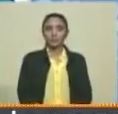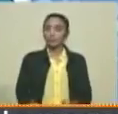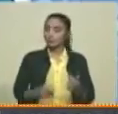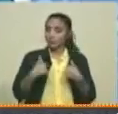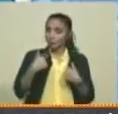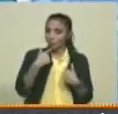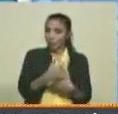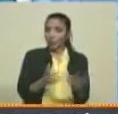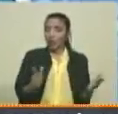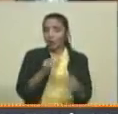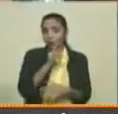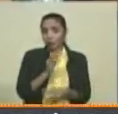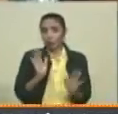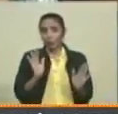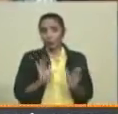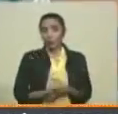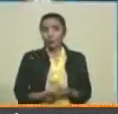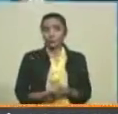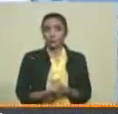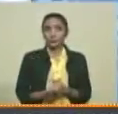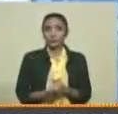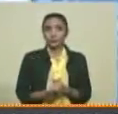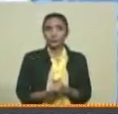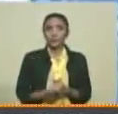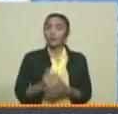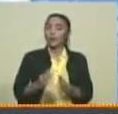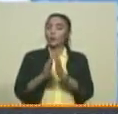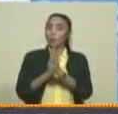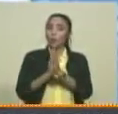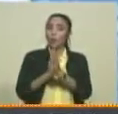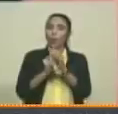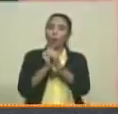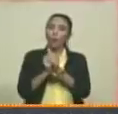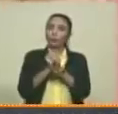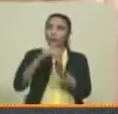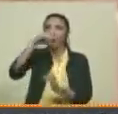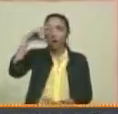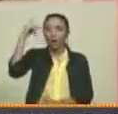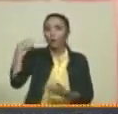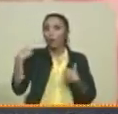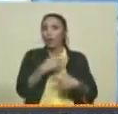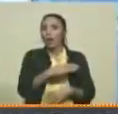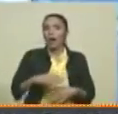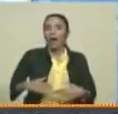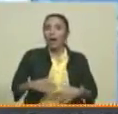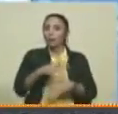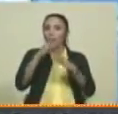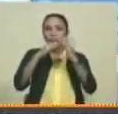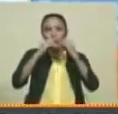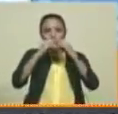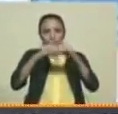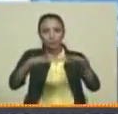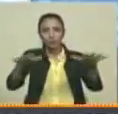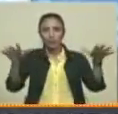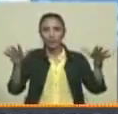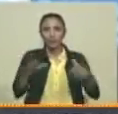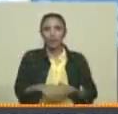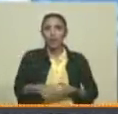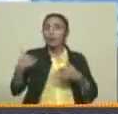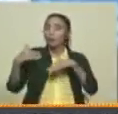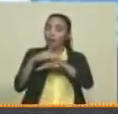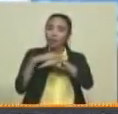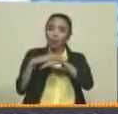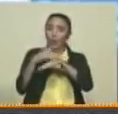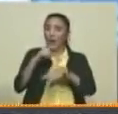de algo vale, y pido a Dios que me llene de sus bendiciones, yo perdono a